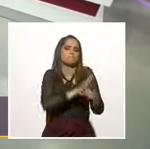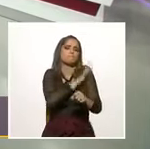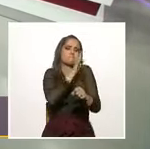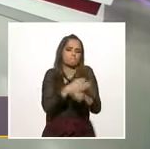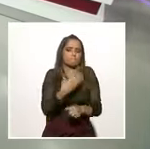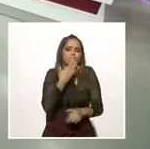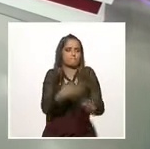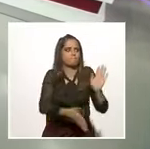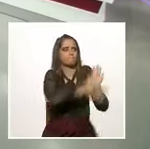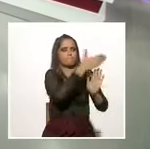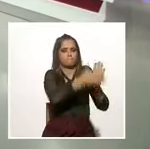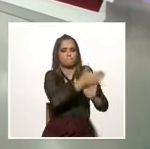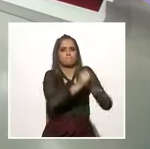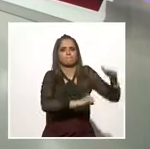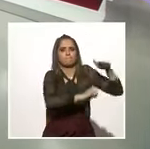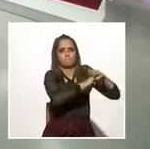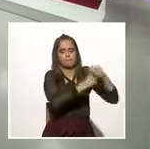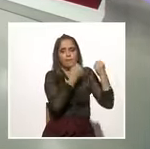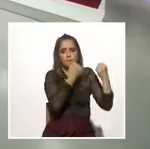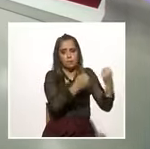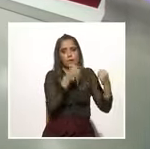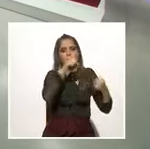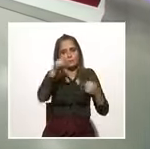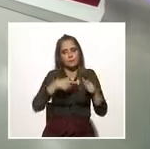bien construido. O sea, podemos presumir que está.